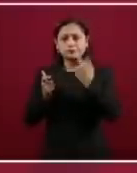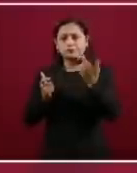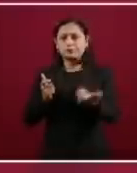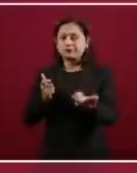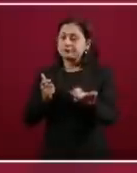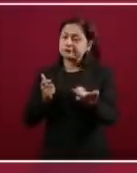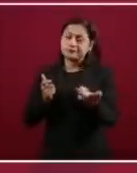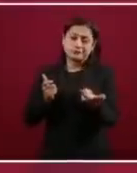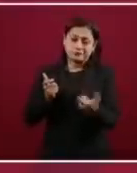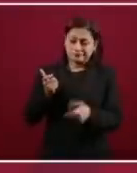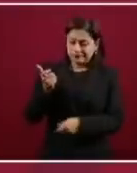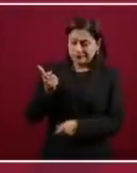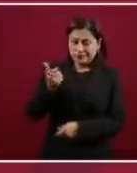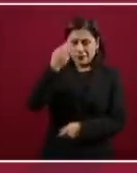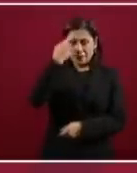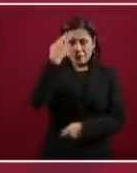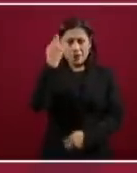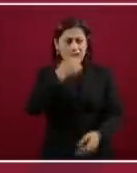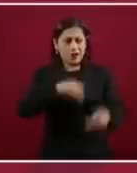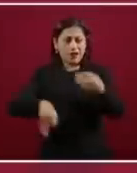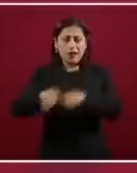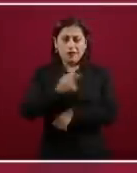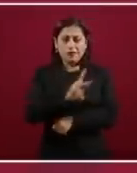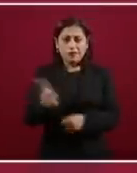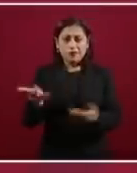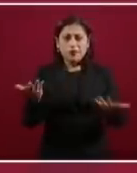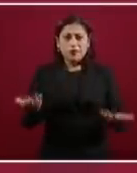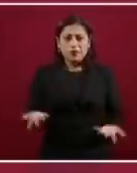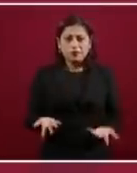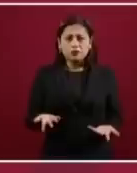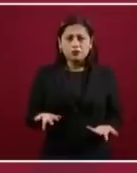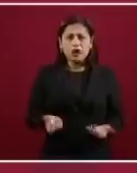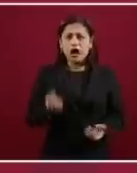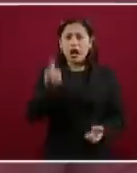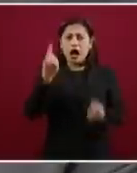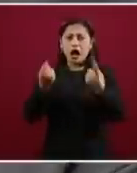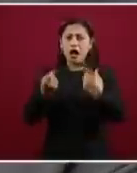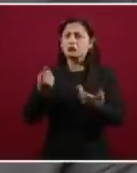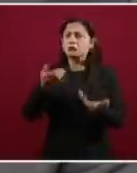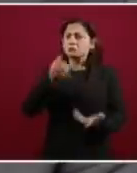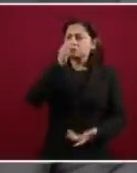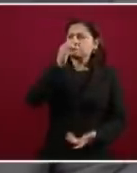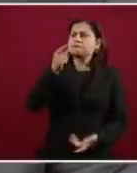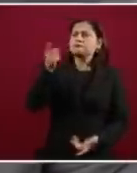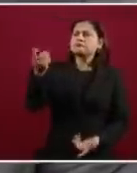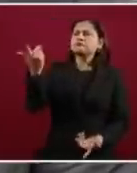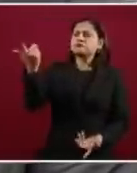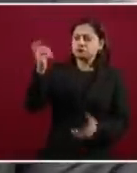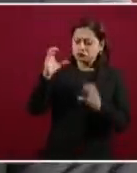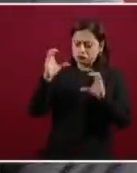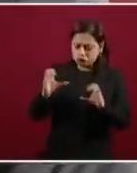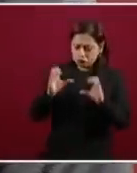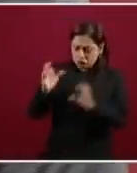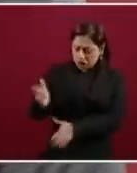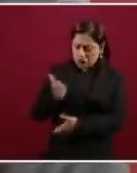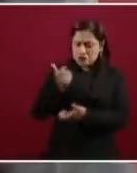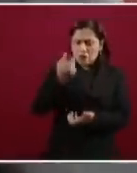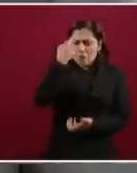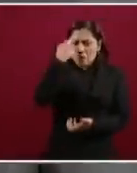que es dinero de todos. Hasta se decía, ¿y tú por qué cuidas el dinero del presupuesto si no es tuyo?